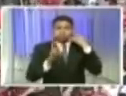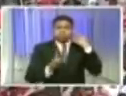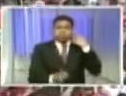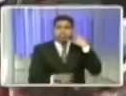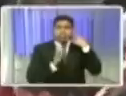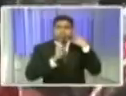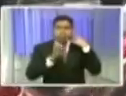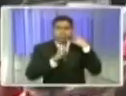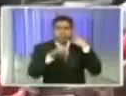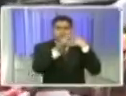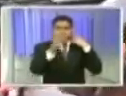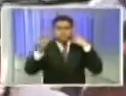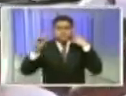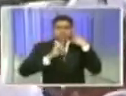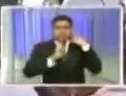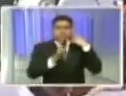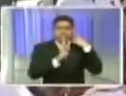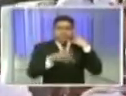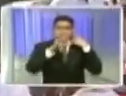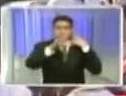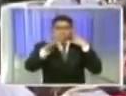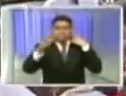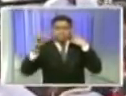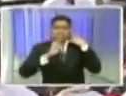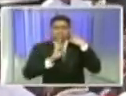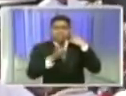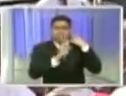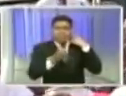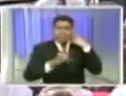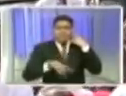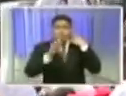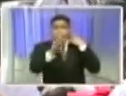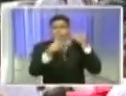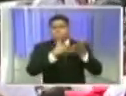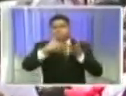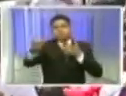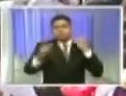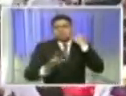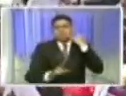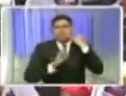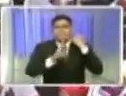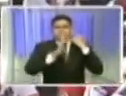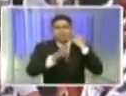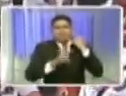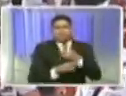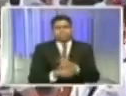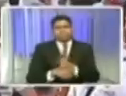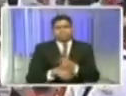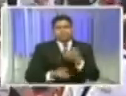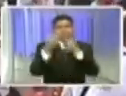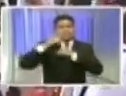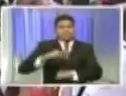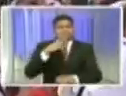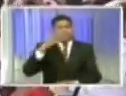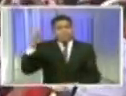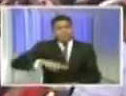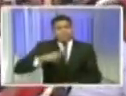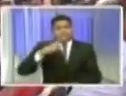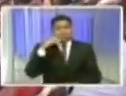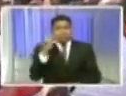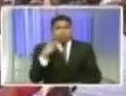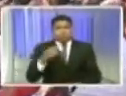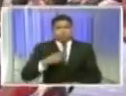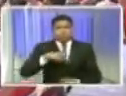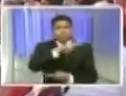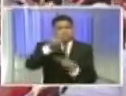100 llamadas, 200 llamadas, 300 llamadas, 1 millón de llamadas para defender la verdad de la juventud, de la